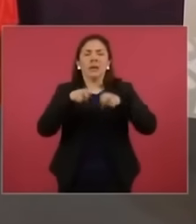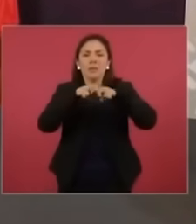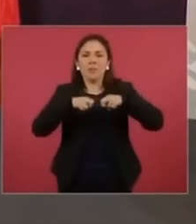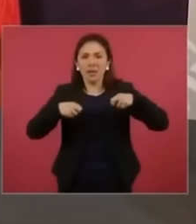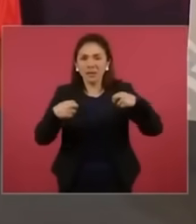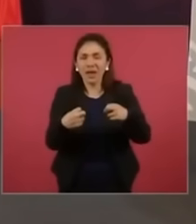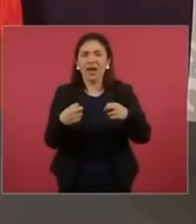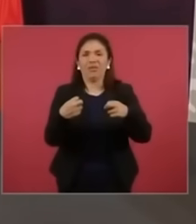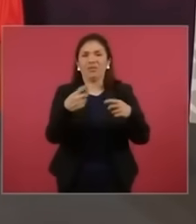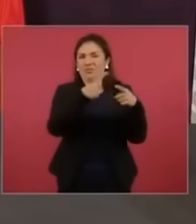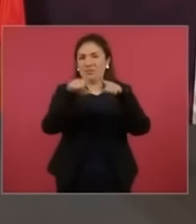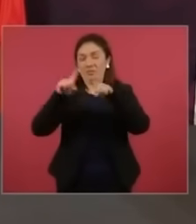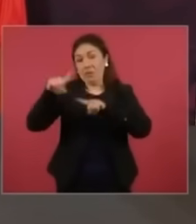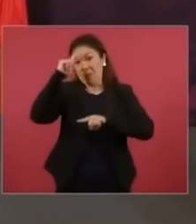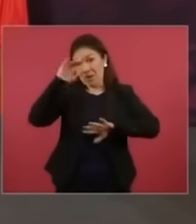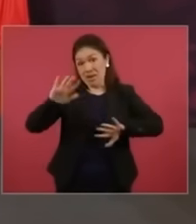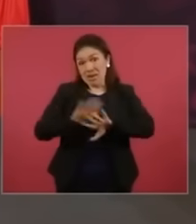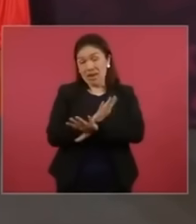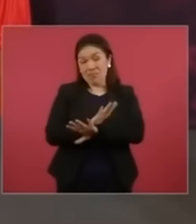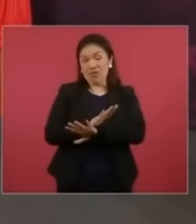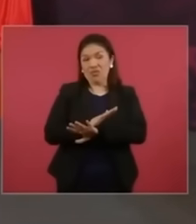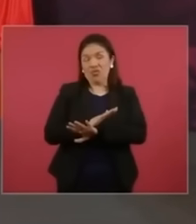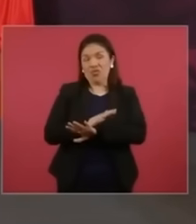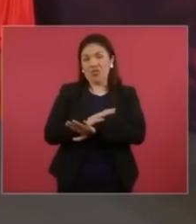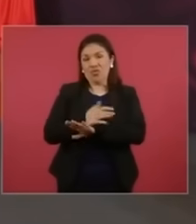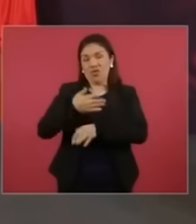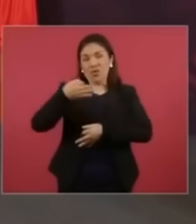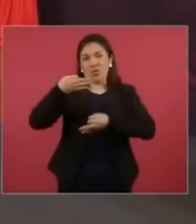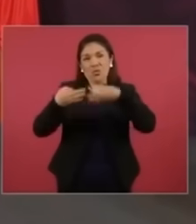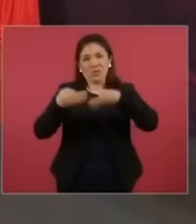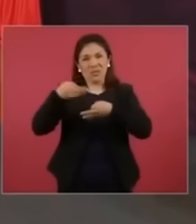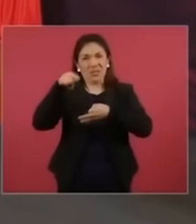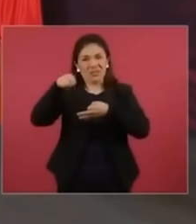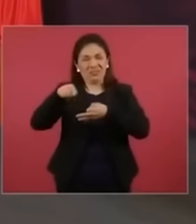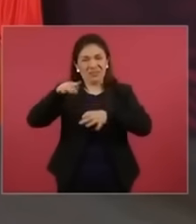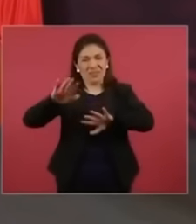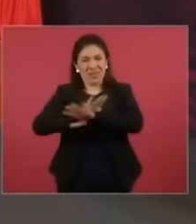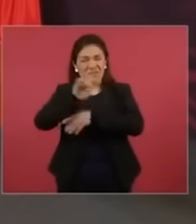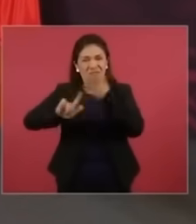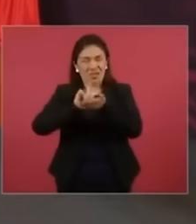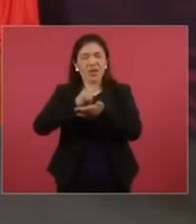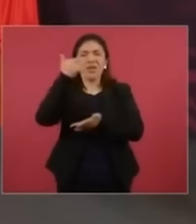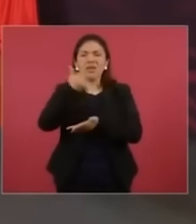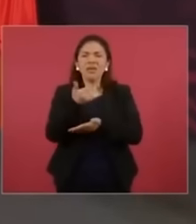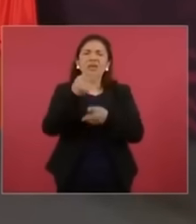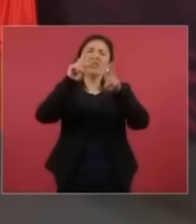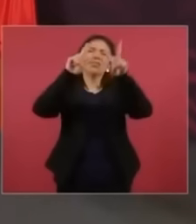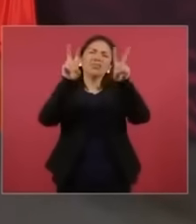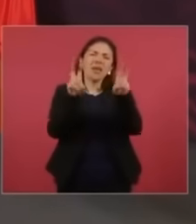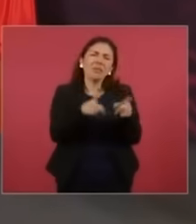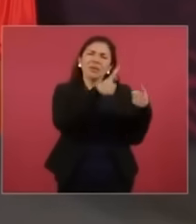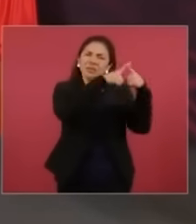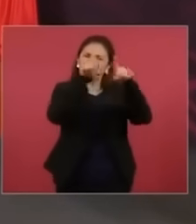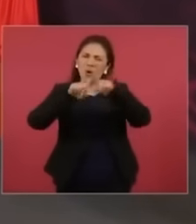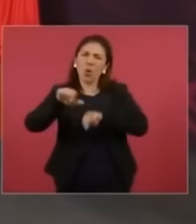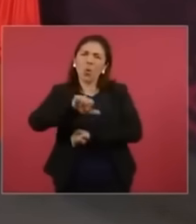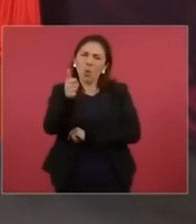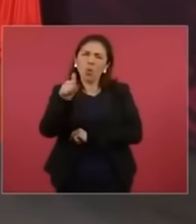estos Unidos esto no está sucediendo ahora ahora ahora si podemos de verdad eh